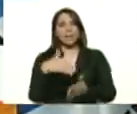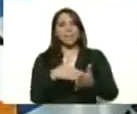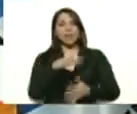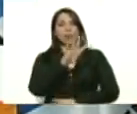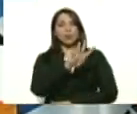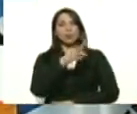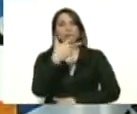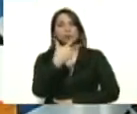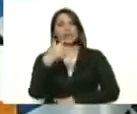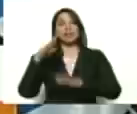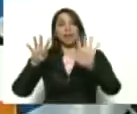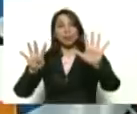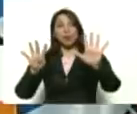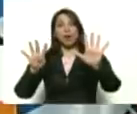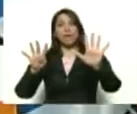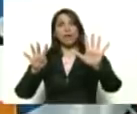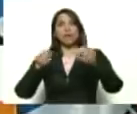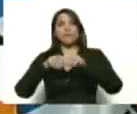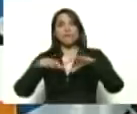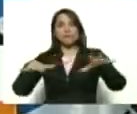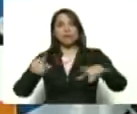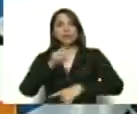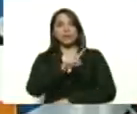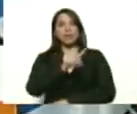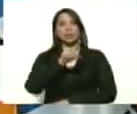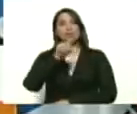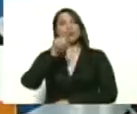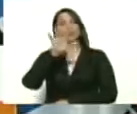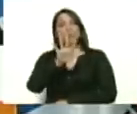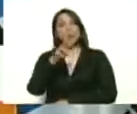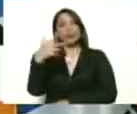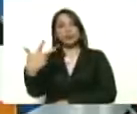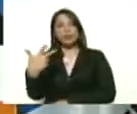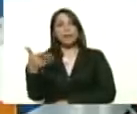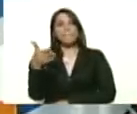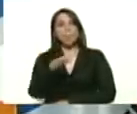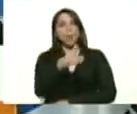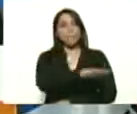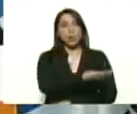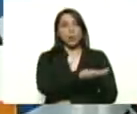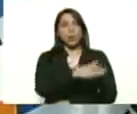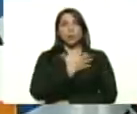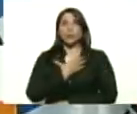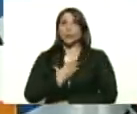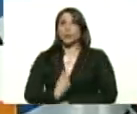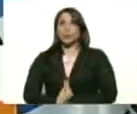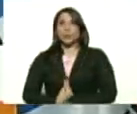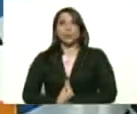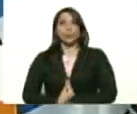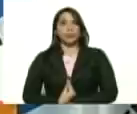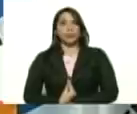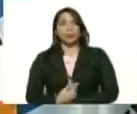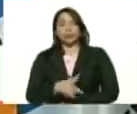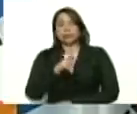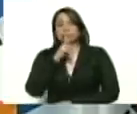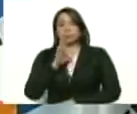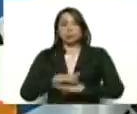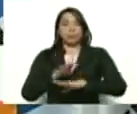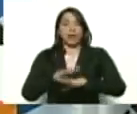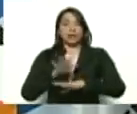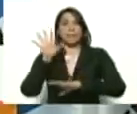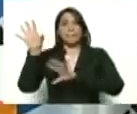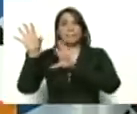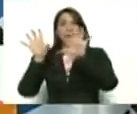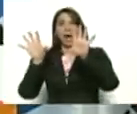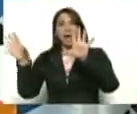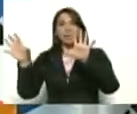3.439 contagiados, 153 fallecidos. Lamentamos esto que pasa en estos países